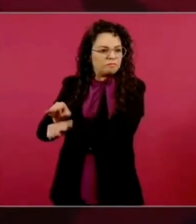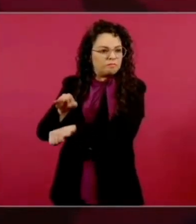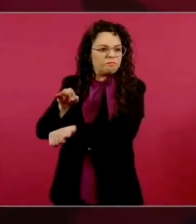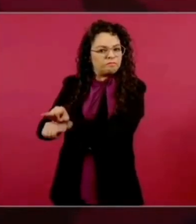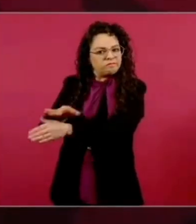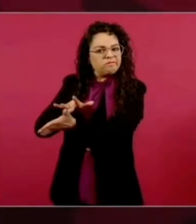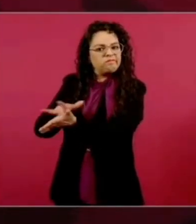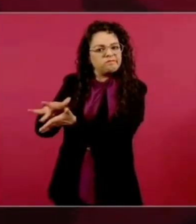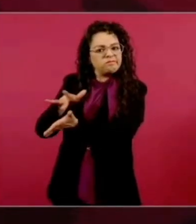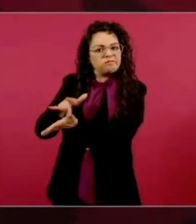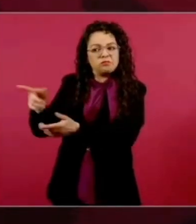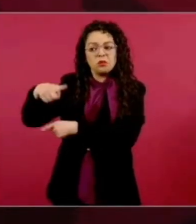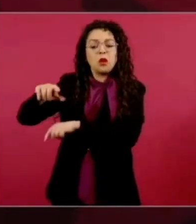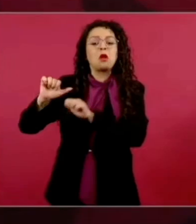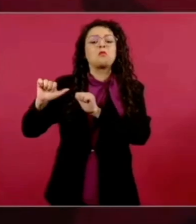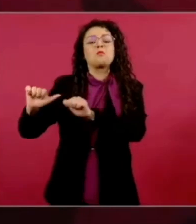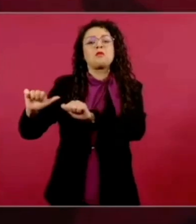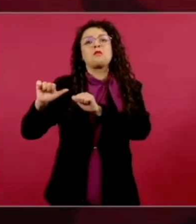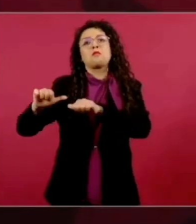Entonces,